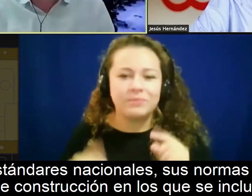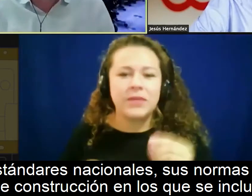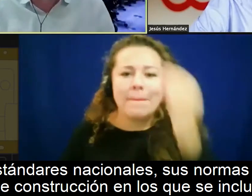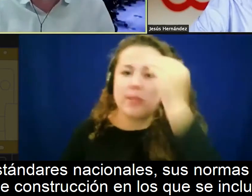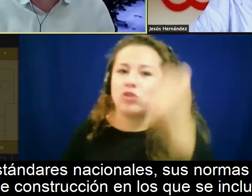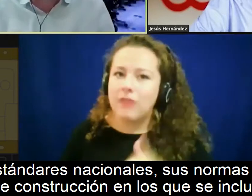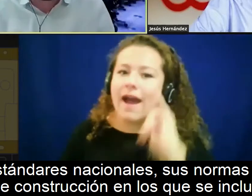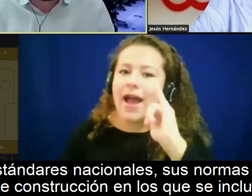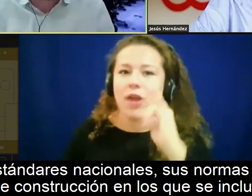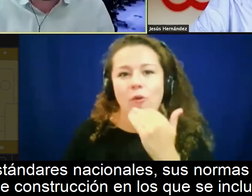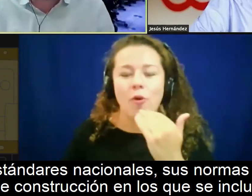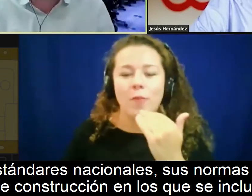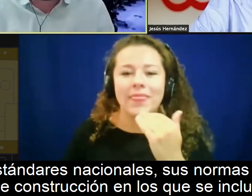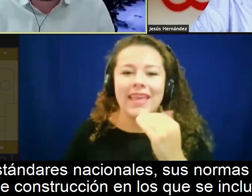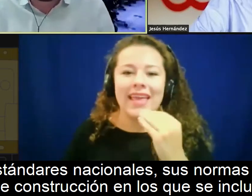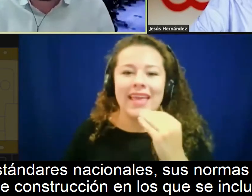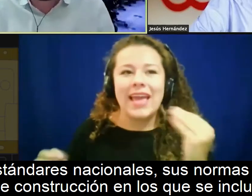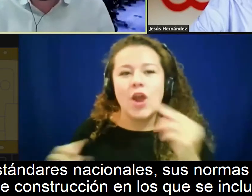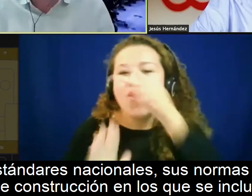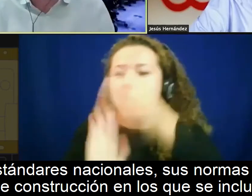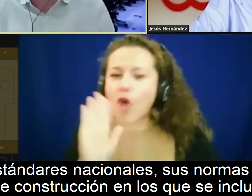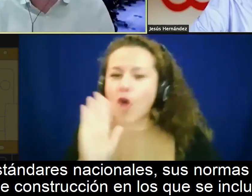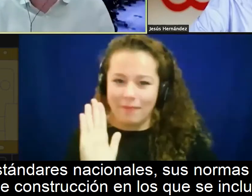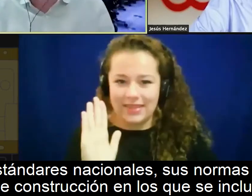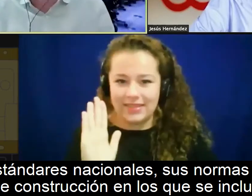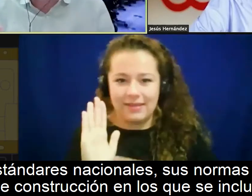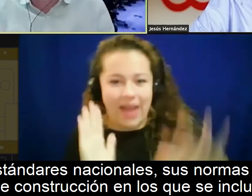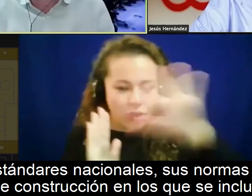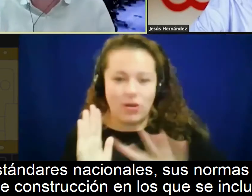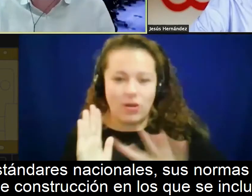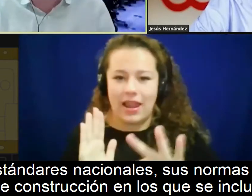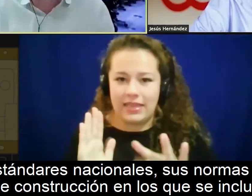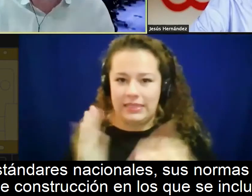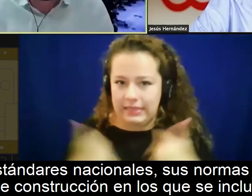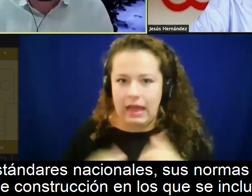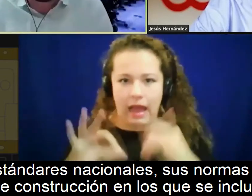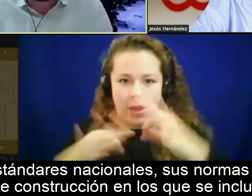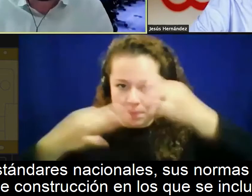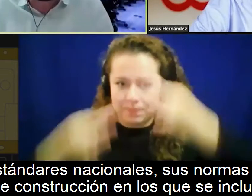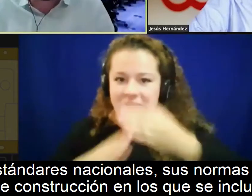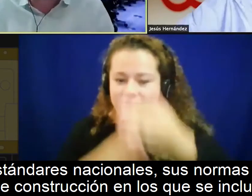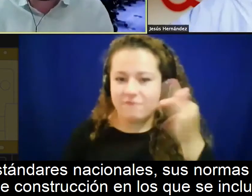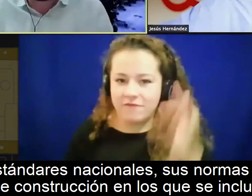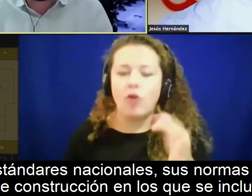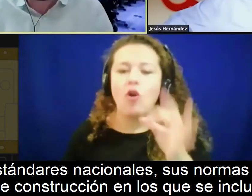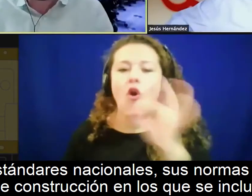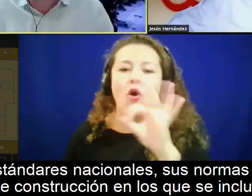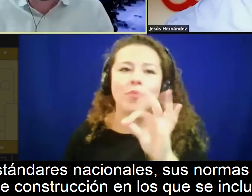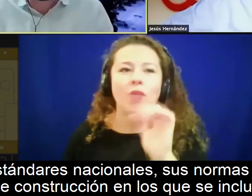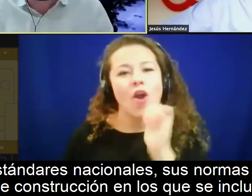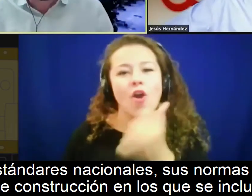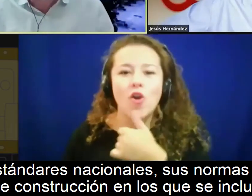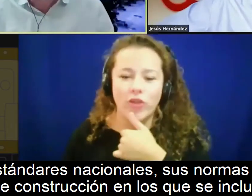digamos, sus estándares nacionales, sus normas técnicas nacionales, sus códigos de construcción en los que se incluye